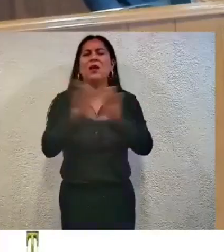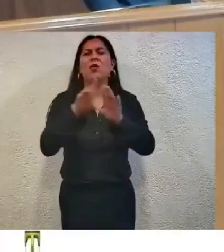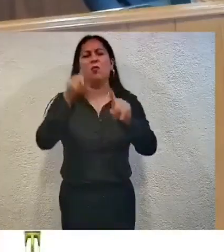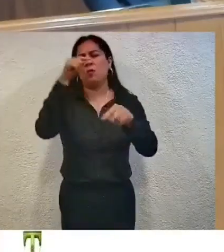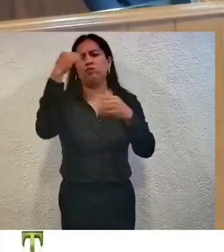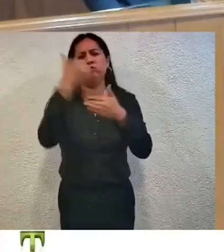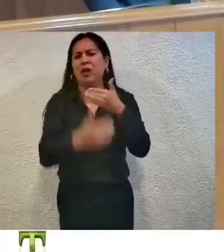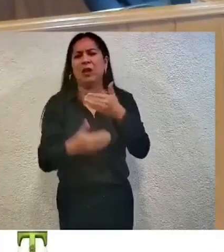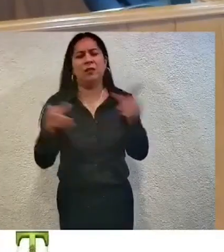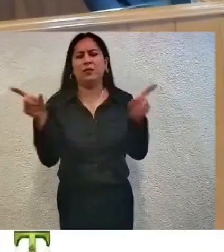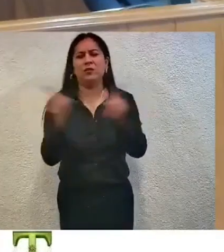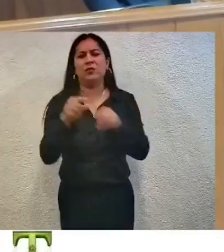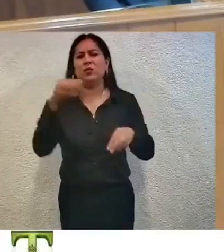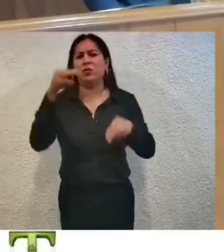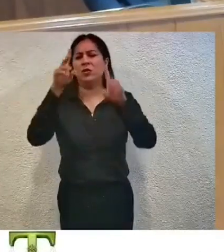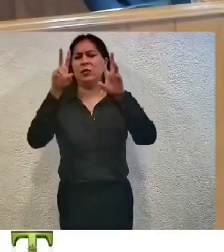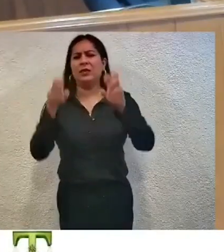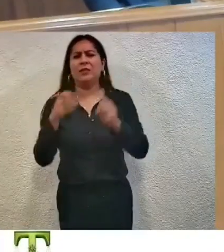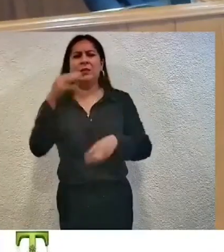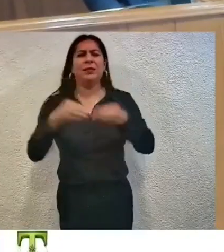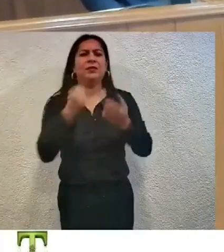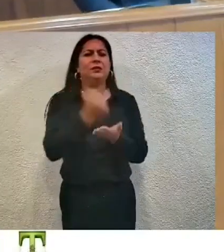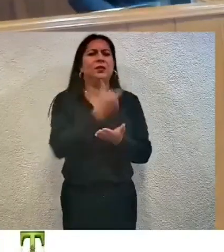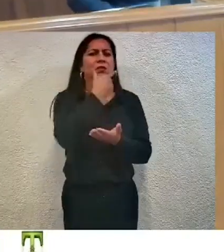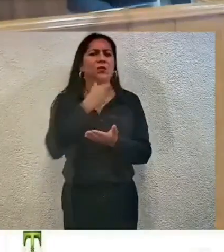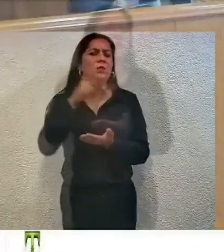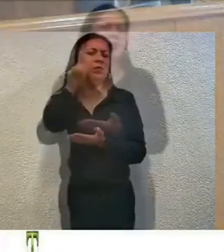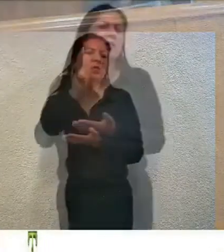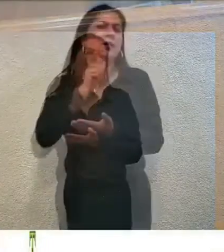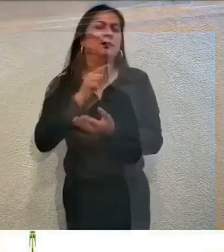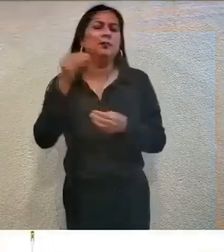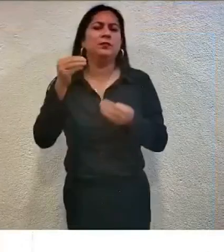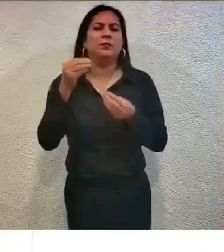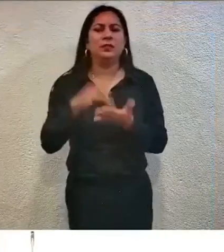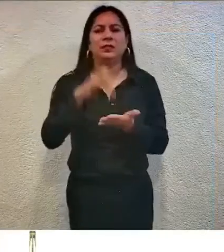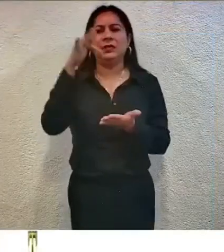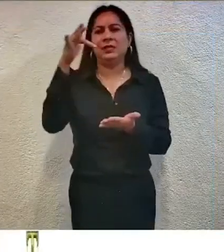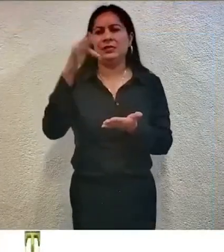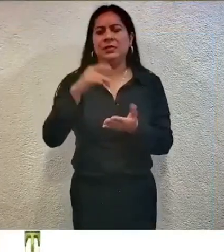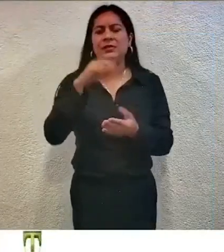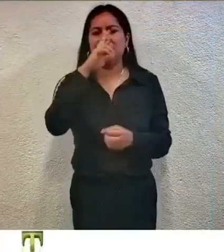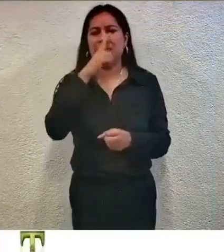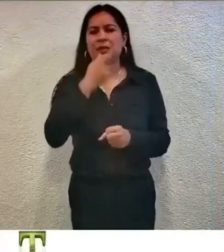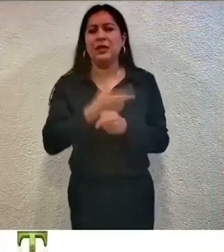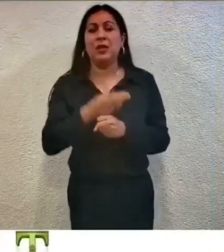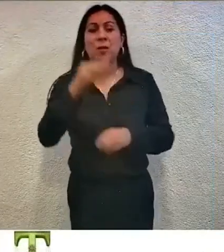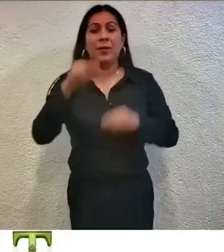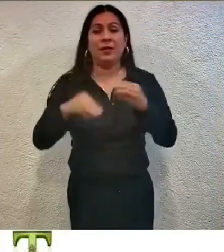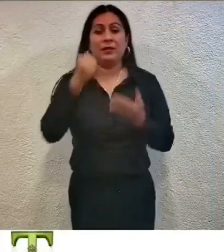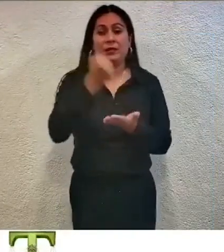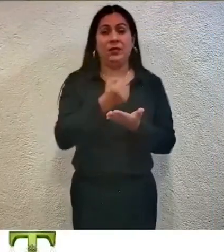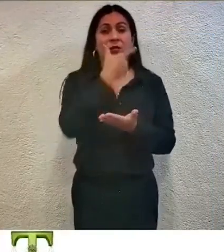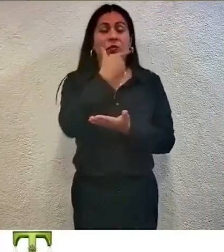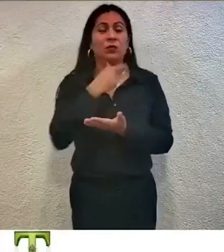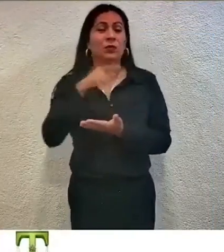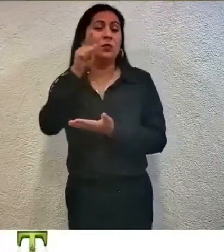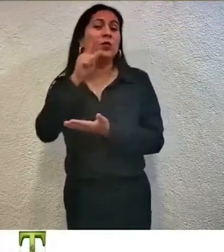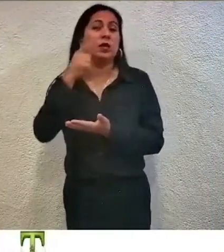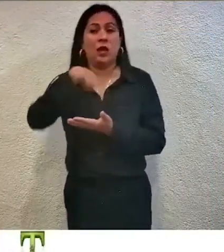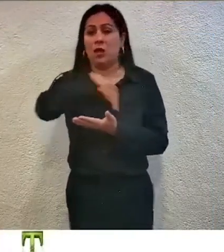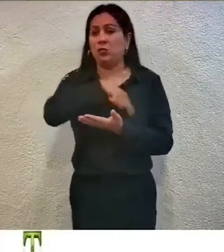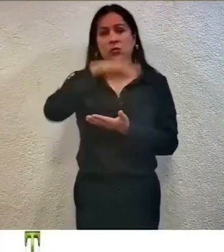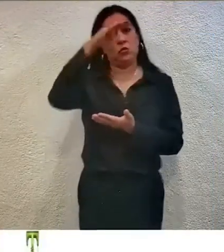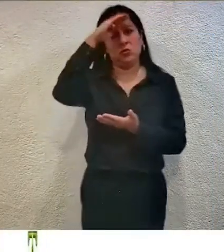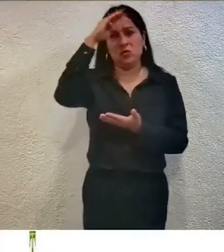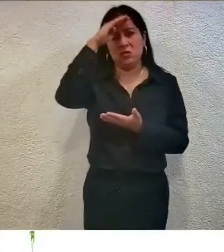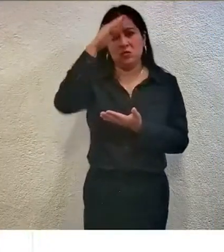el archivo del asunto como concluido. Es la cuenta del asunto, magistradas, magistrado. Muchas gracias, secretaria,